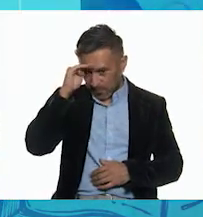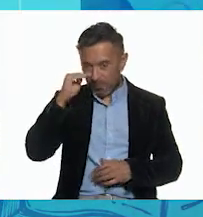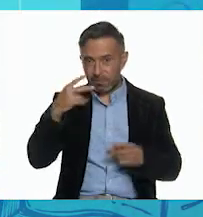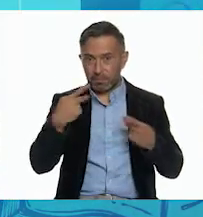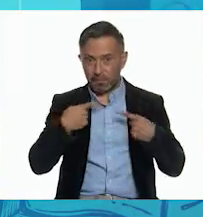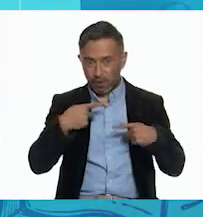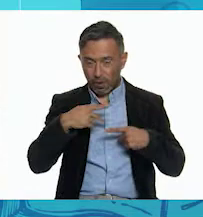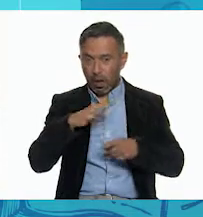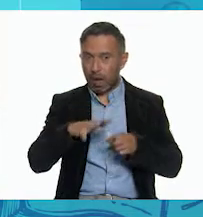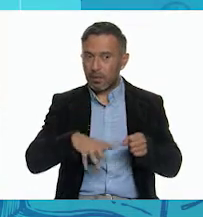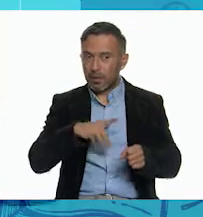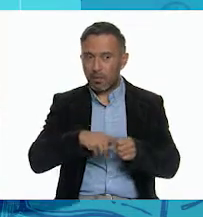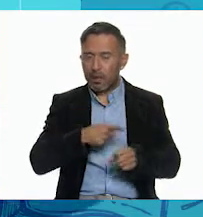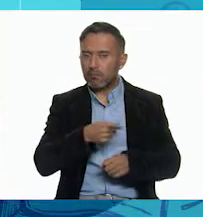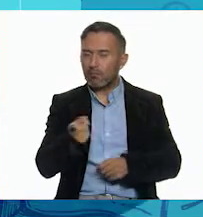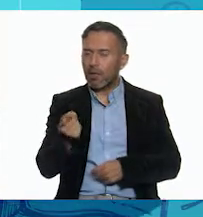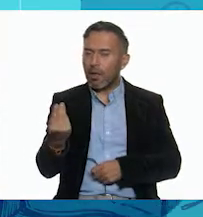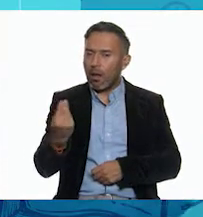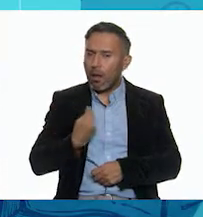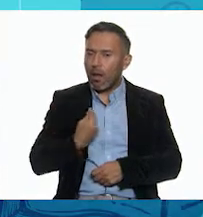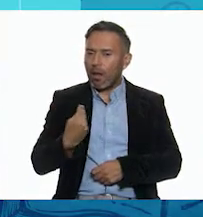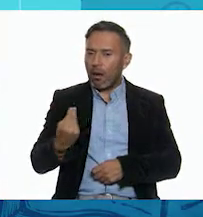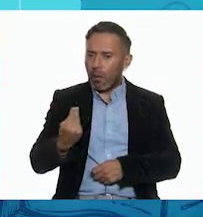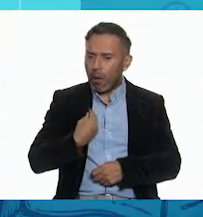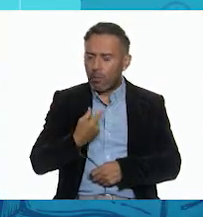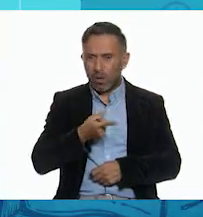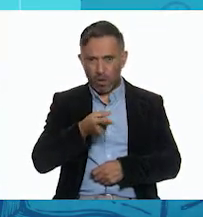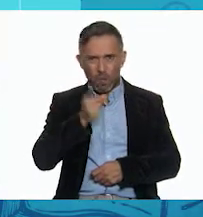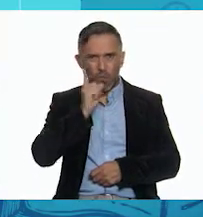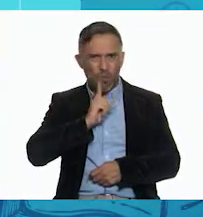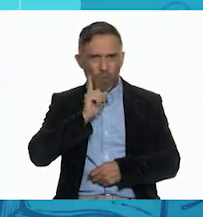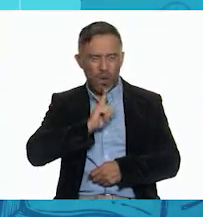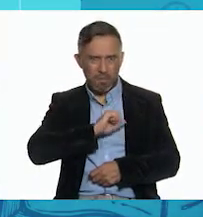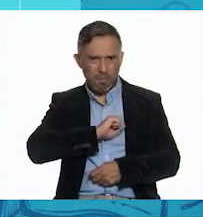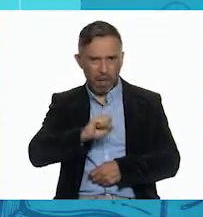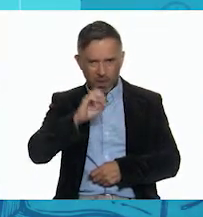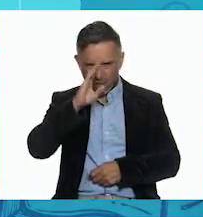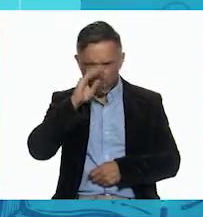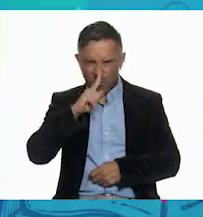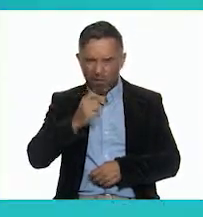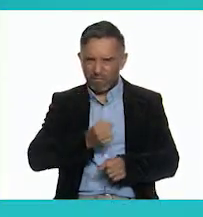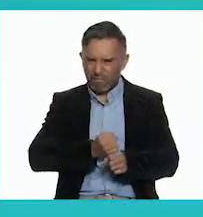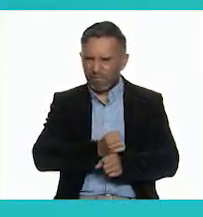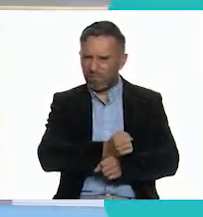animales aguantaban tanto atropello de esta malvada señora?